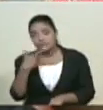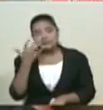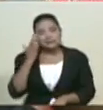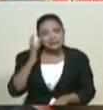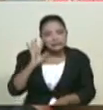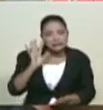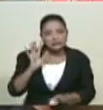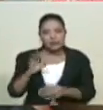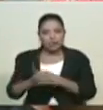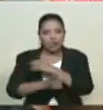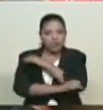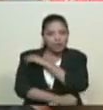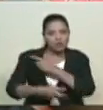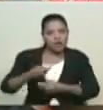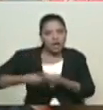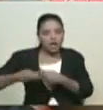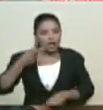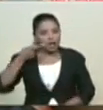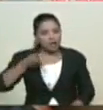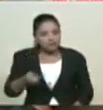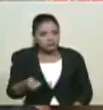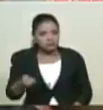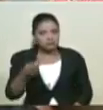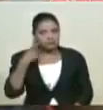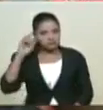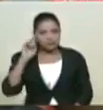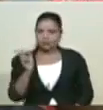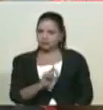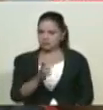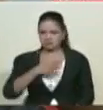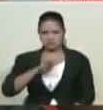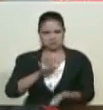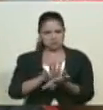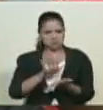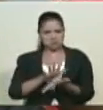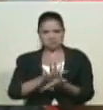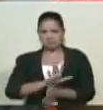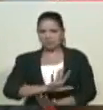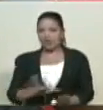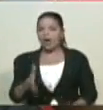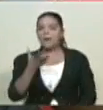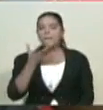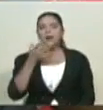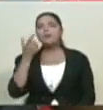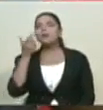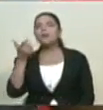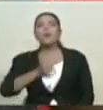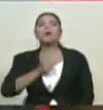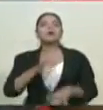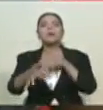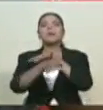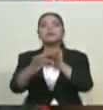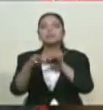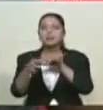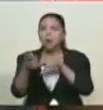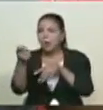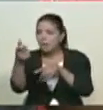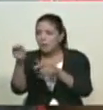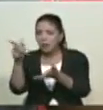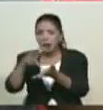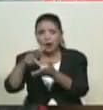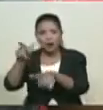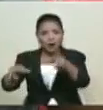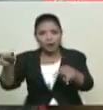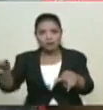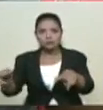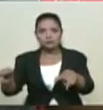un chantaje. No. Nosotros estamos apostando por todo. Y, por ejemplo, si notamos que en el municipio X hay baja participación, nosotros